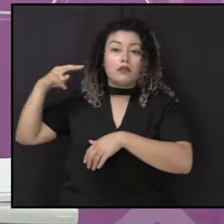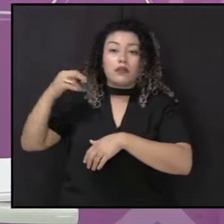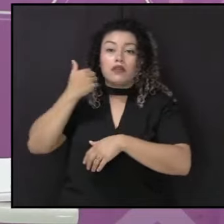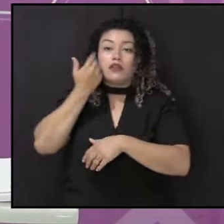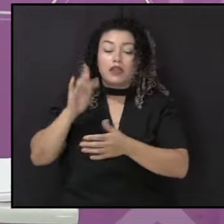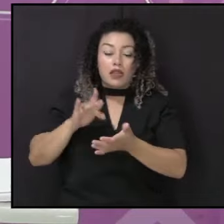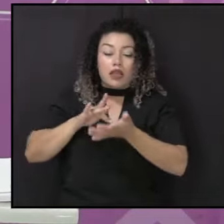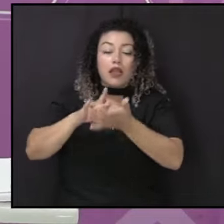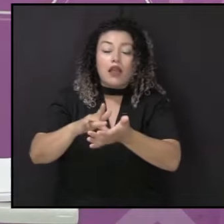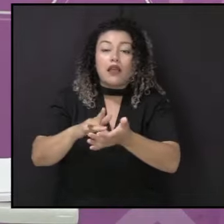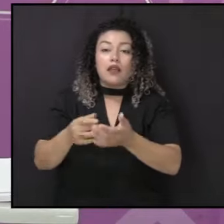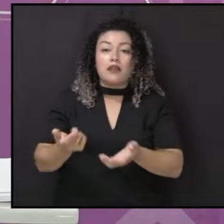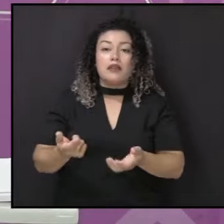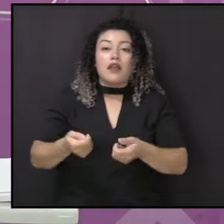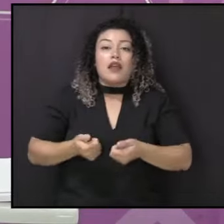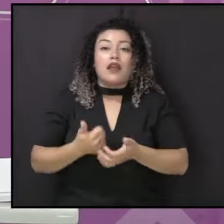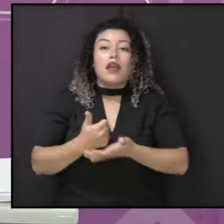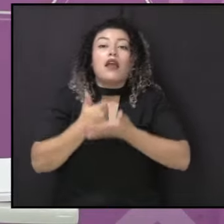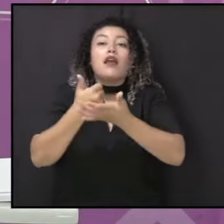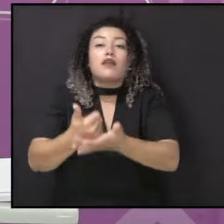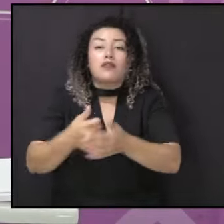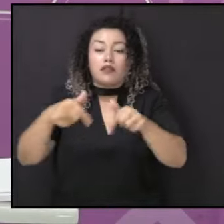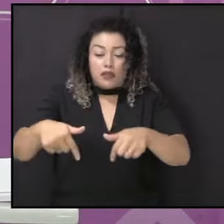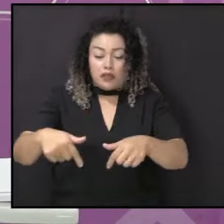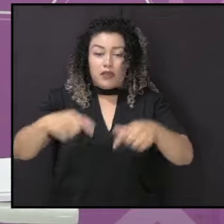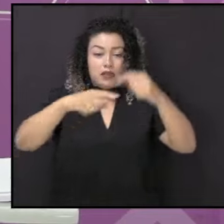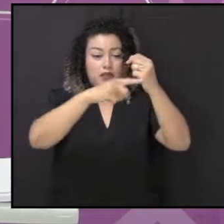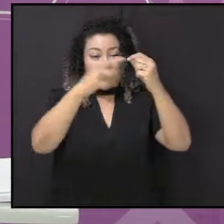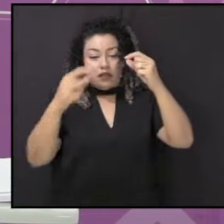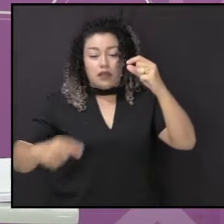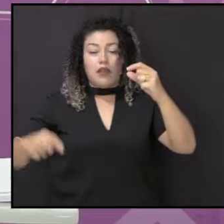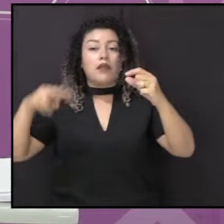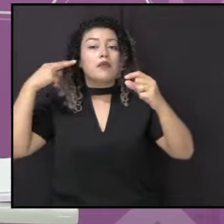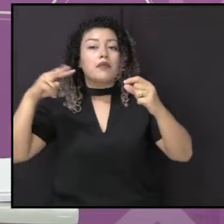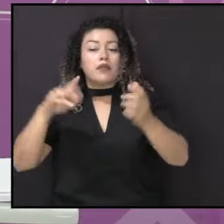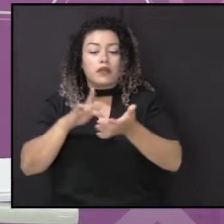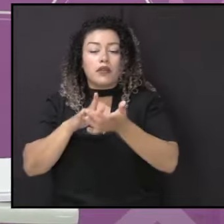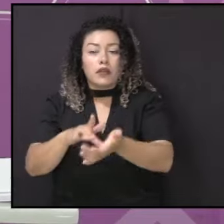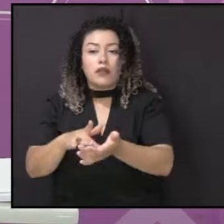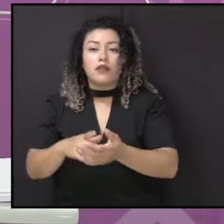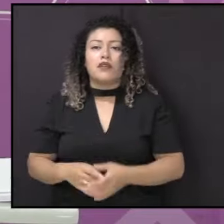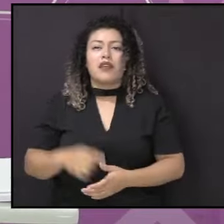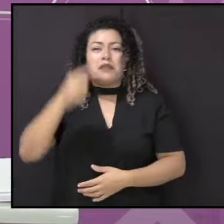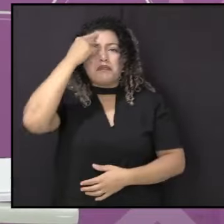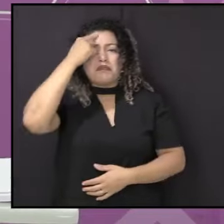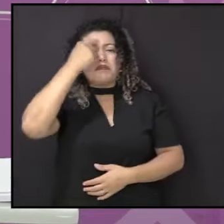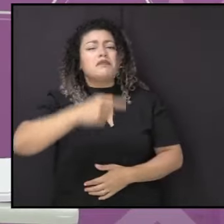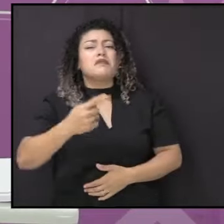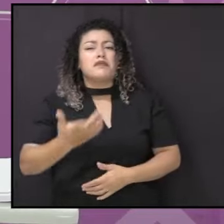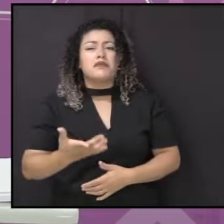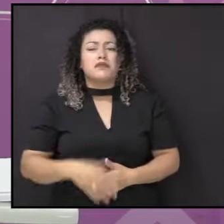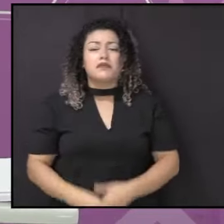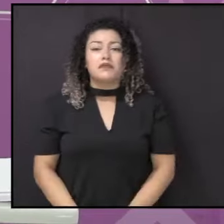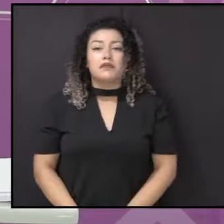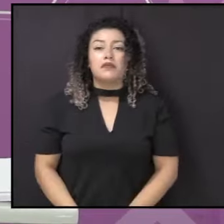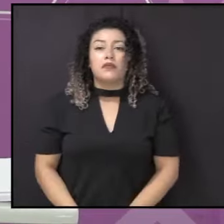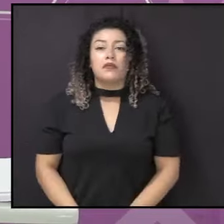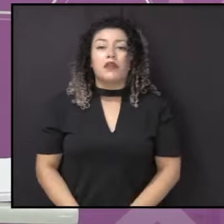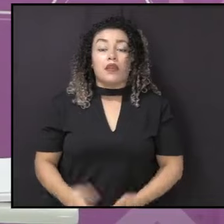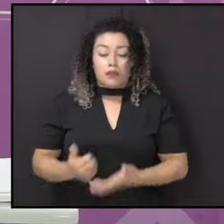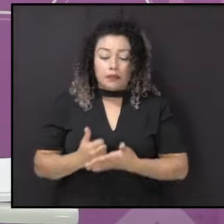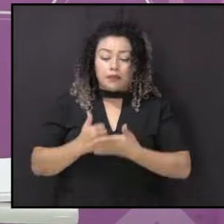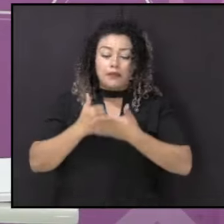ley de asistencia a migrantes en el estado de Veracruz. ¿Para qué una ley de asistencia de migrantes en el estado de Veracruz? Pues precisamente para dotar a